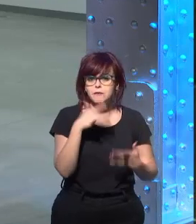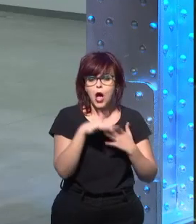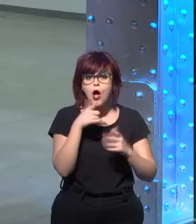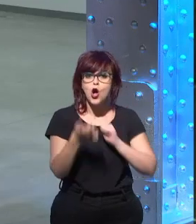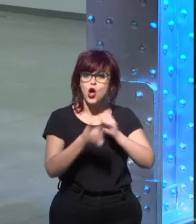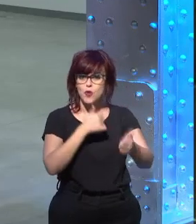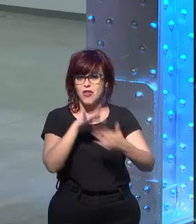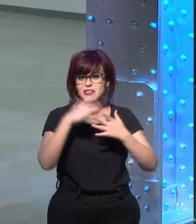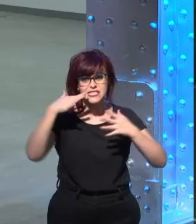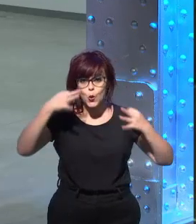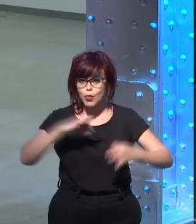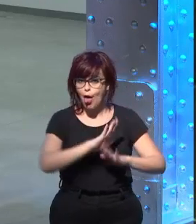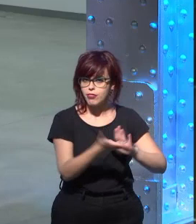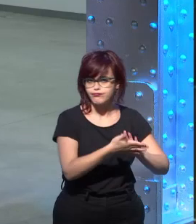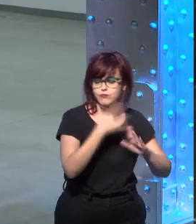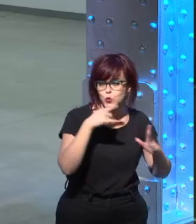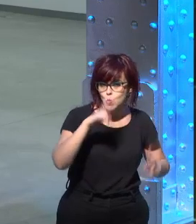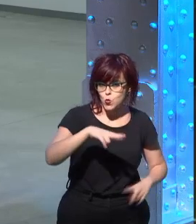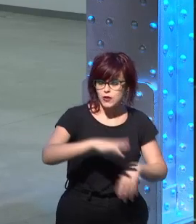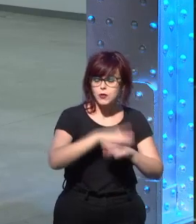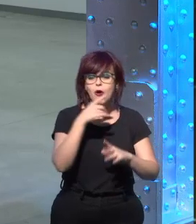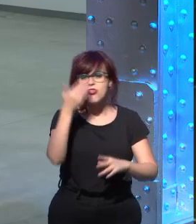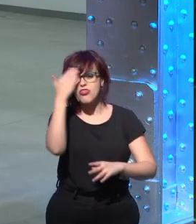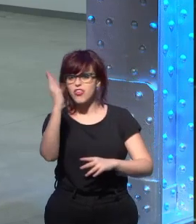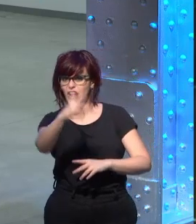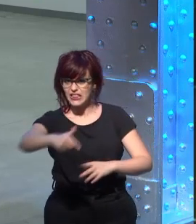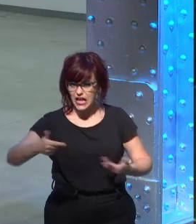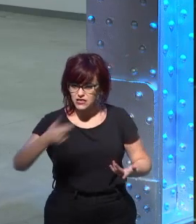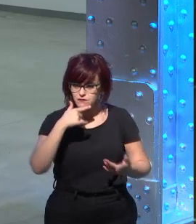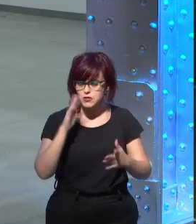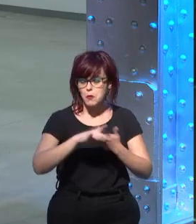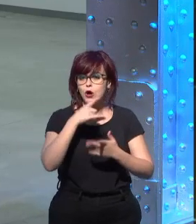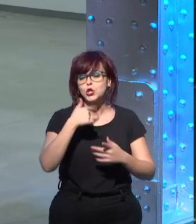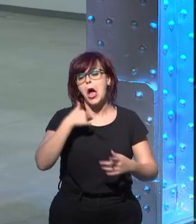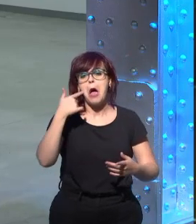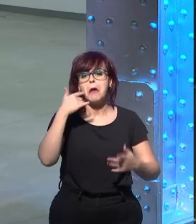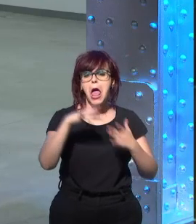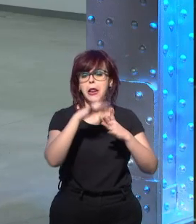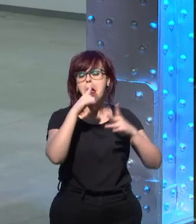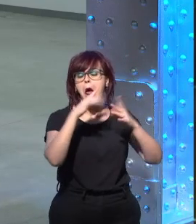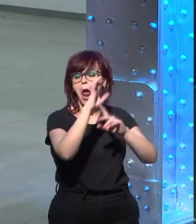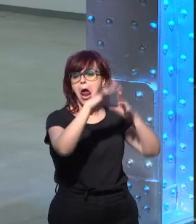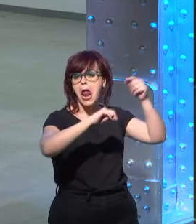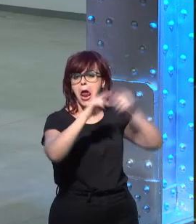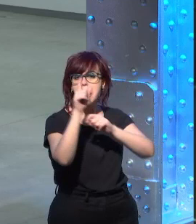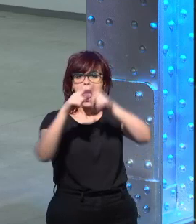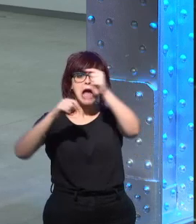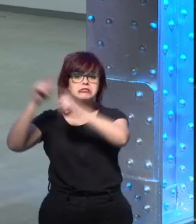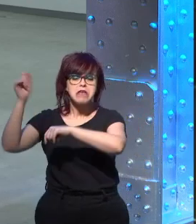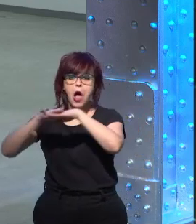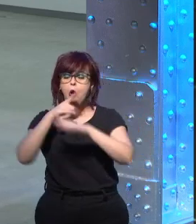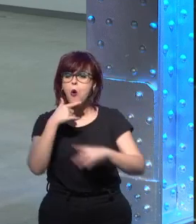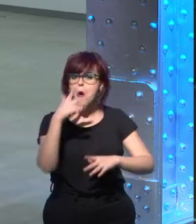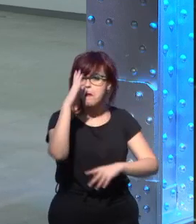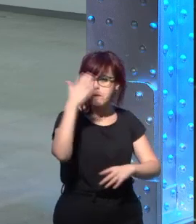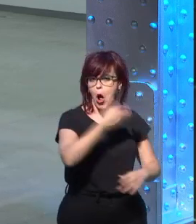esas copias de seguridad. Y estos ciberataques, antiguamente decías, bueno, yo no soy la NASA, no soy el Pentágono, ¿quién va a